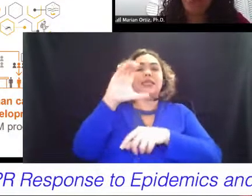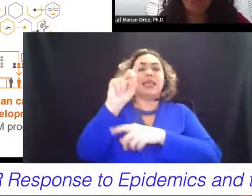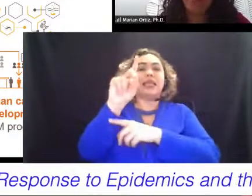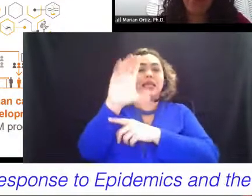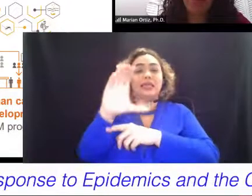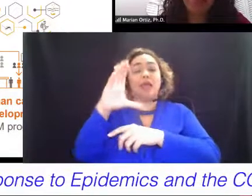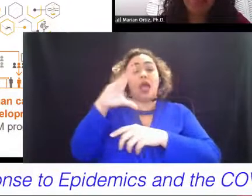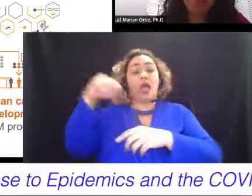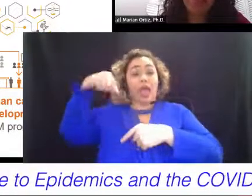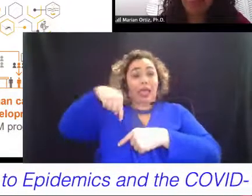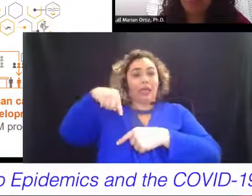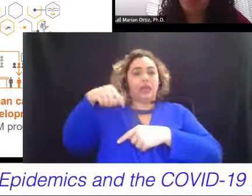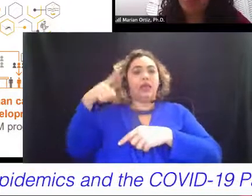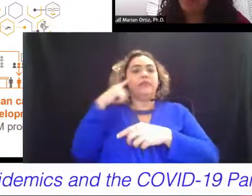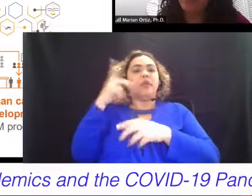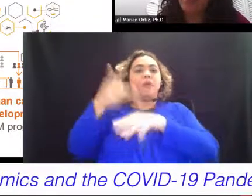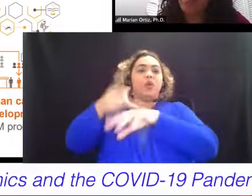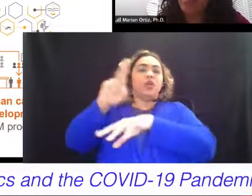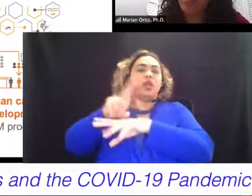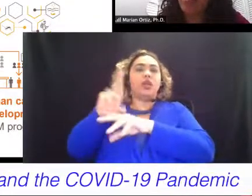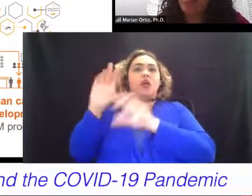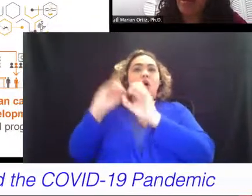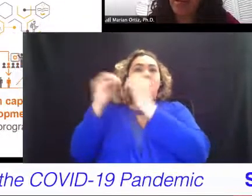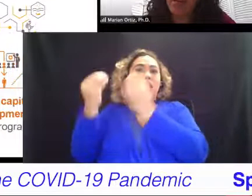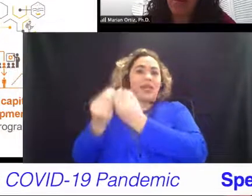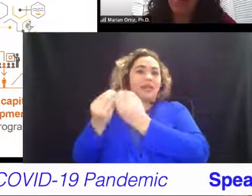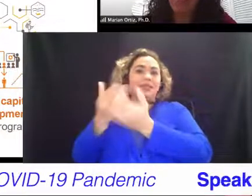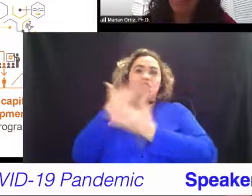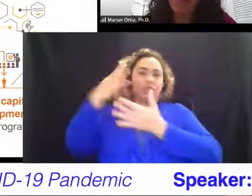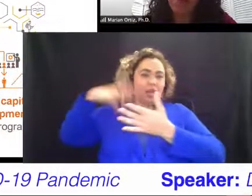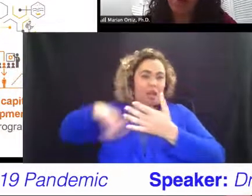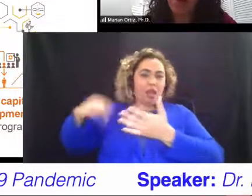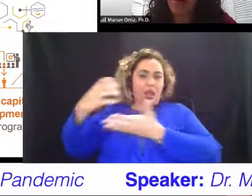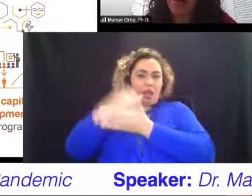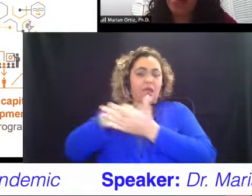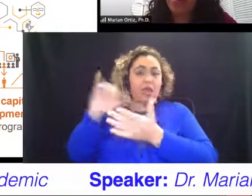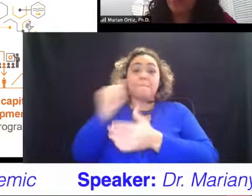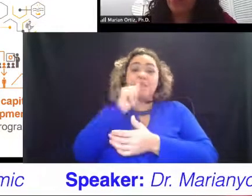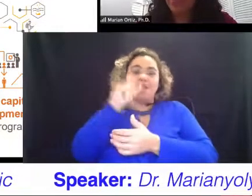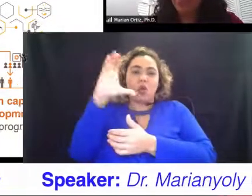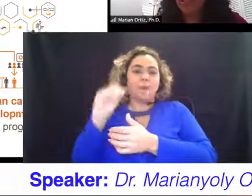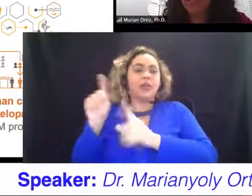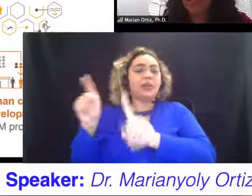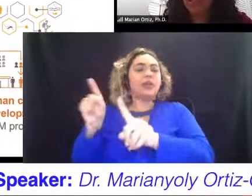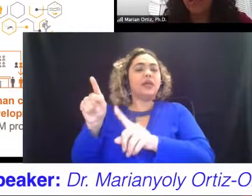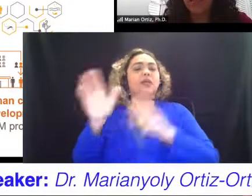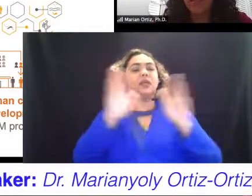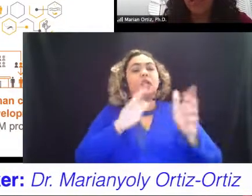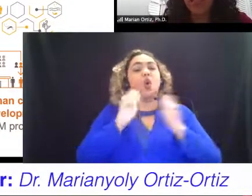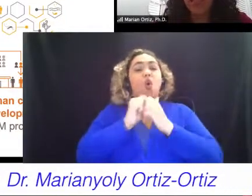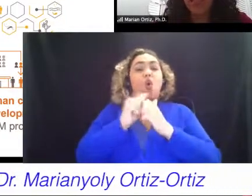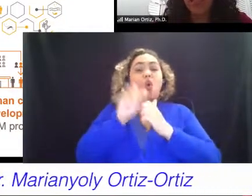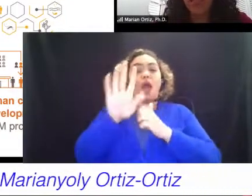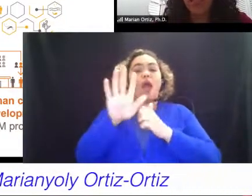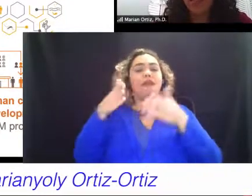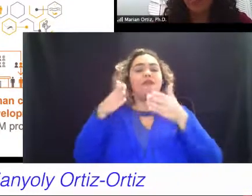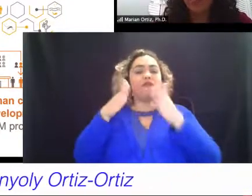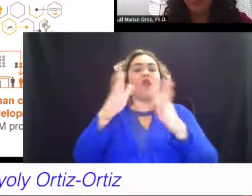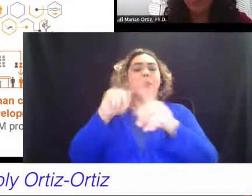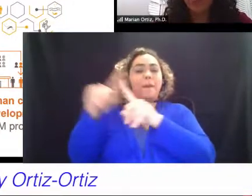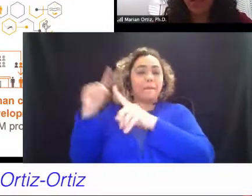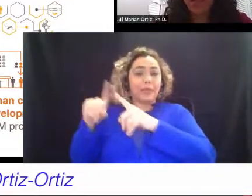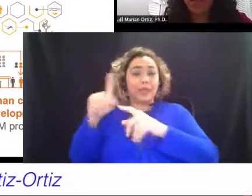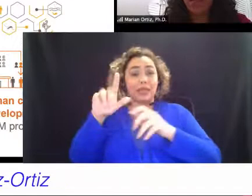Fideicomiso para las Ciencias, una organización sin fines de lucro privada, y con este método de Integrated